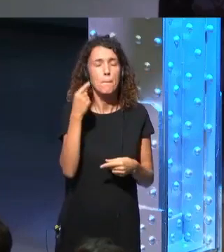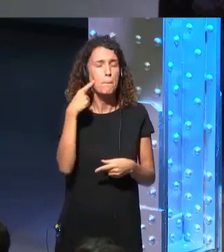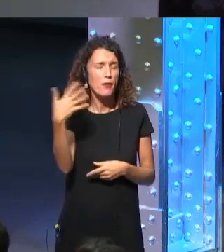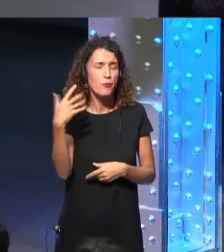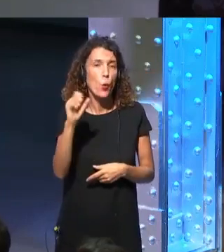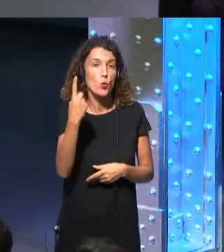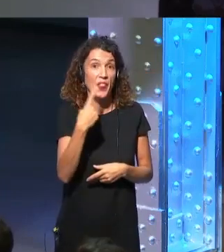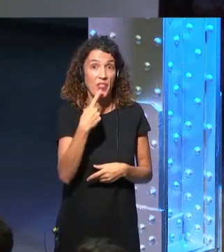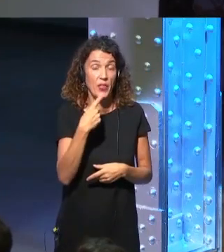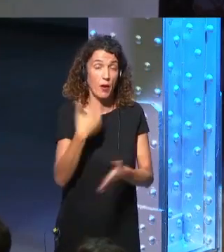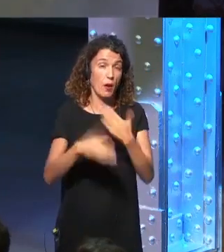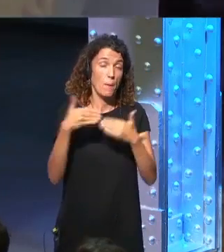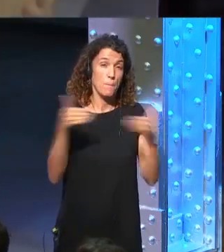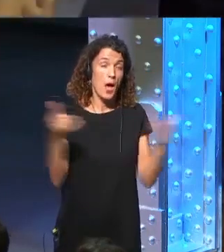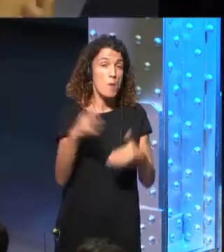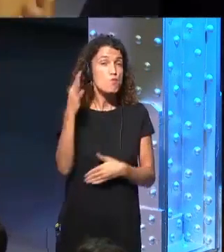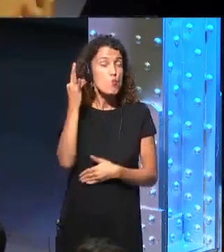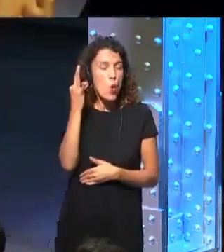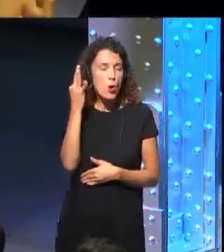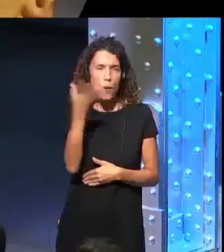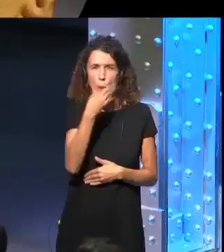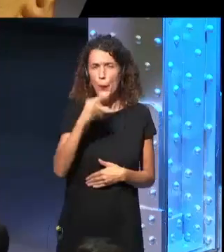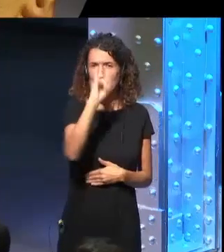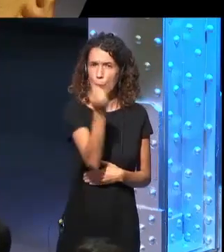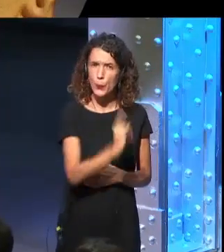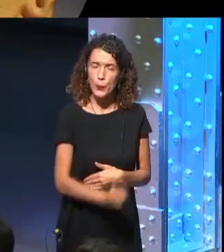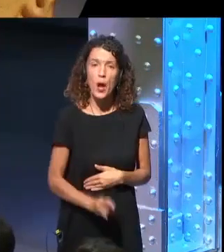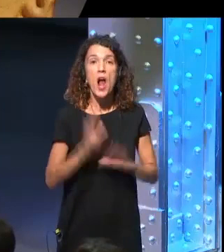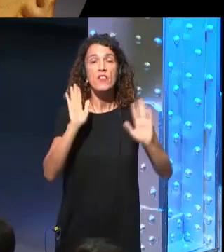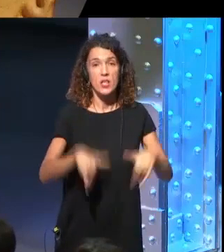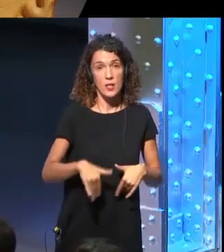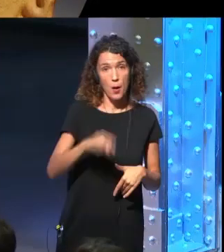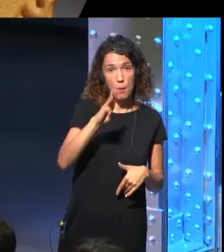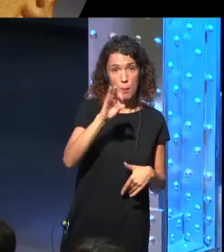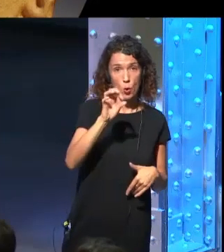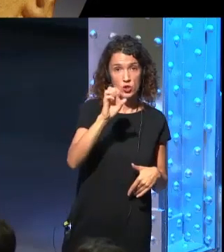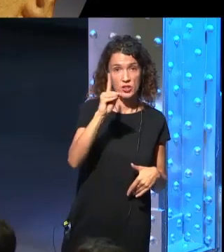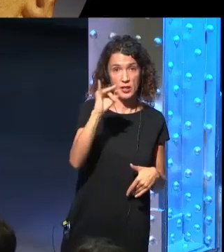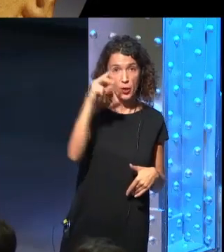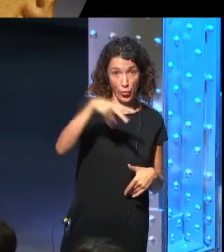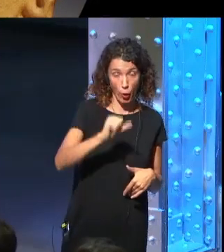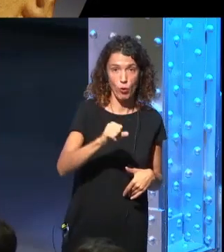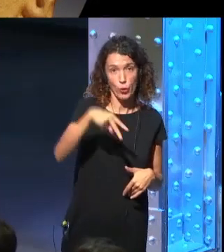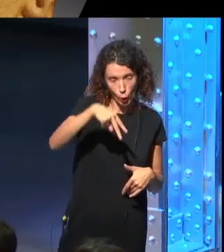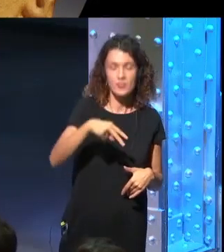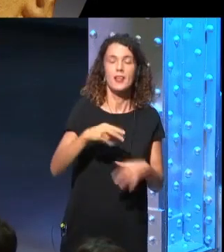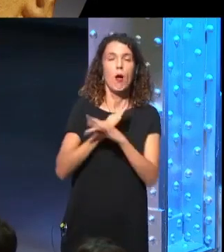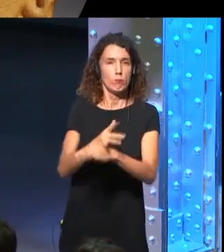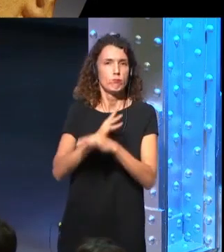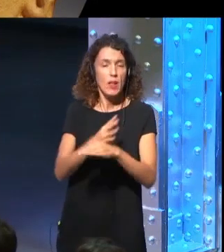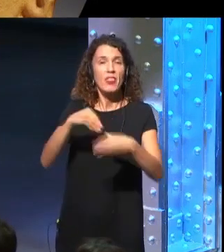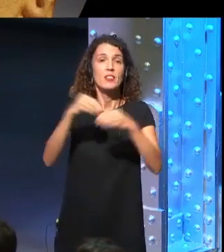famosa. Dice que originalmente era una mujer muy bella que fue violada por Poseidón en